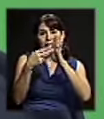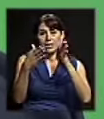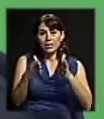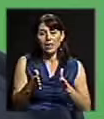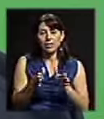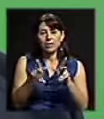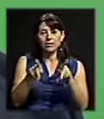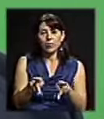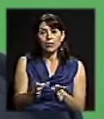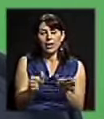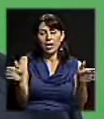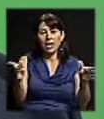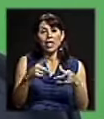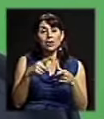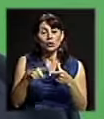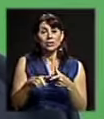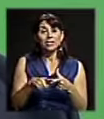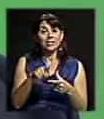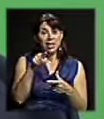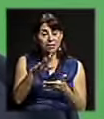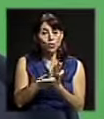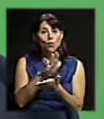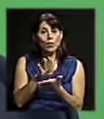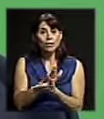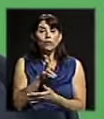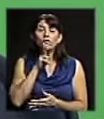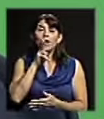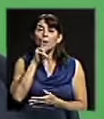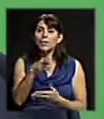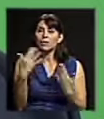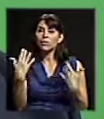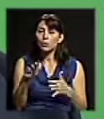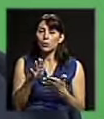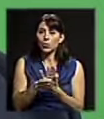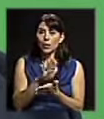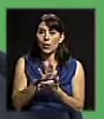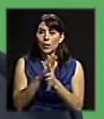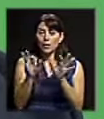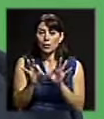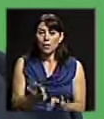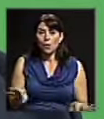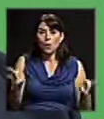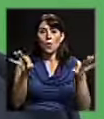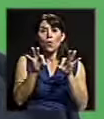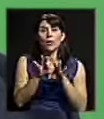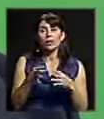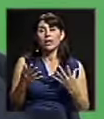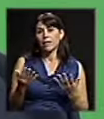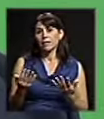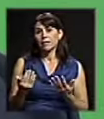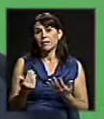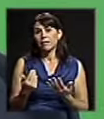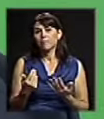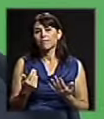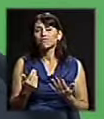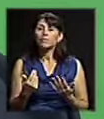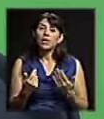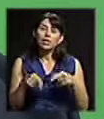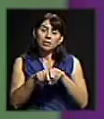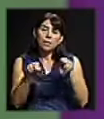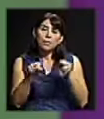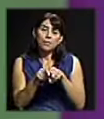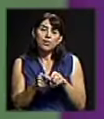el documento es un documento realmente importante eh recupera muchas de las